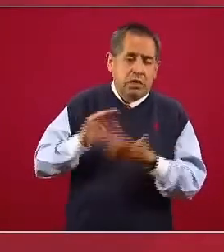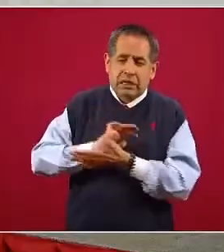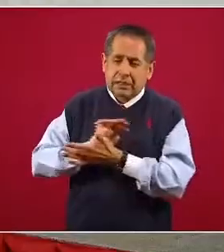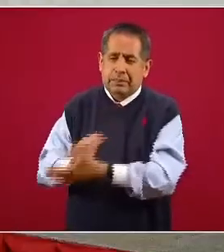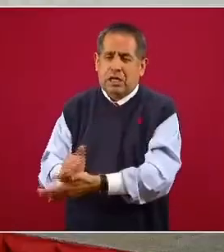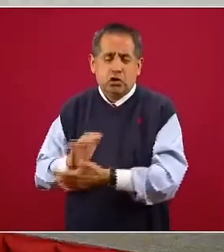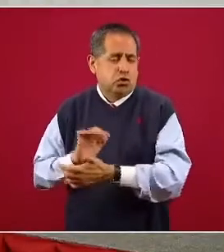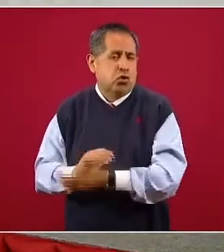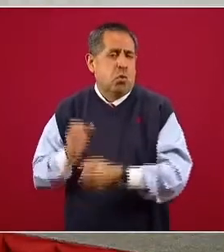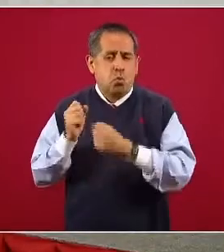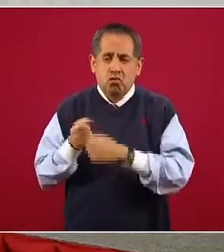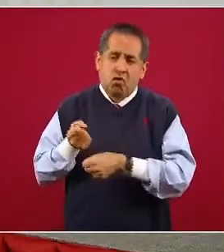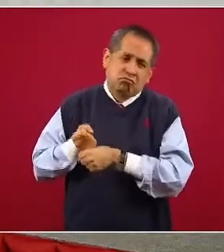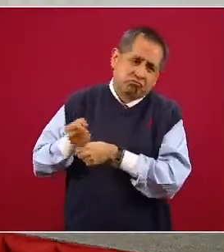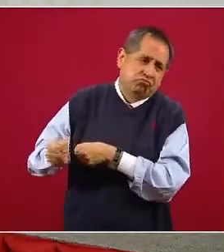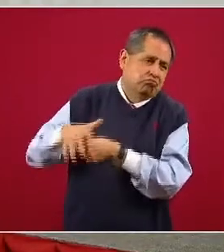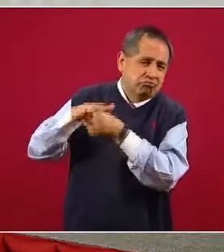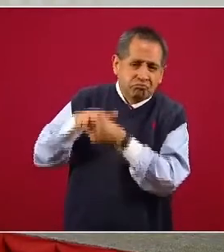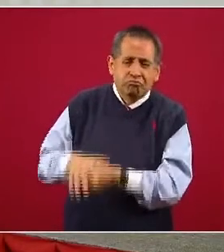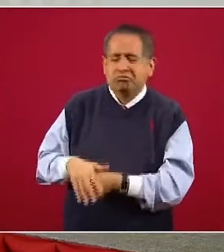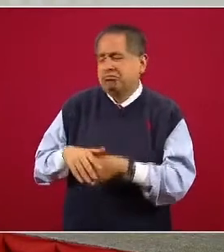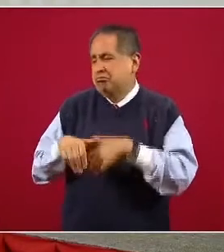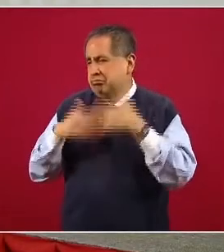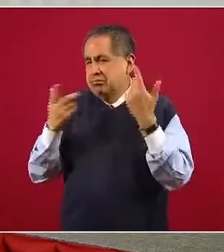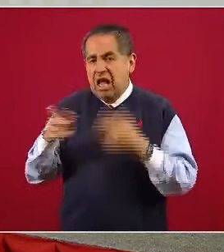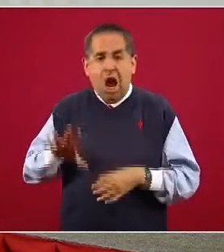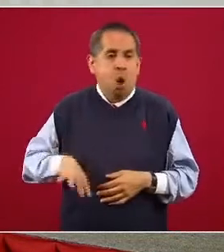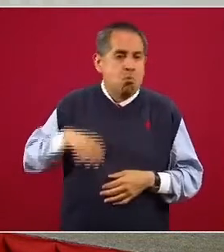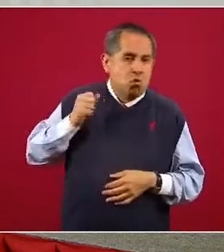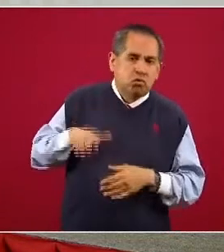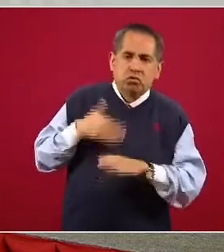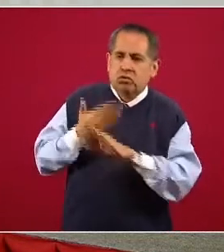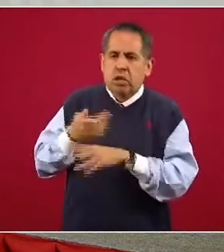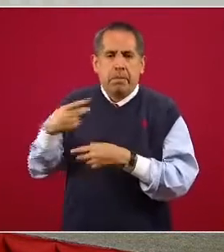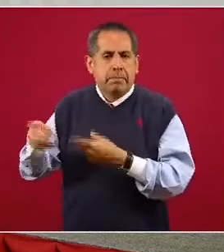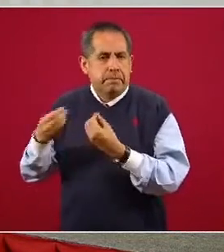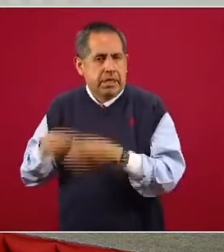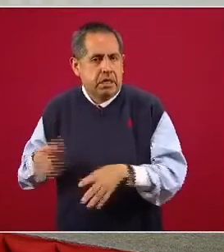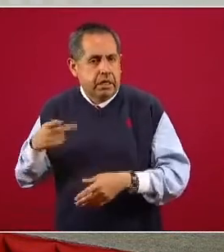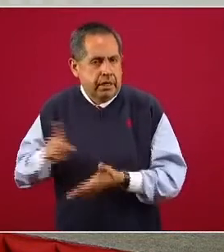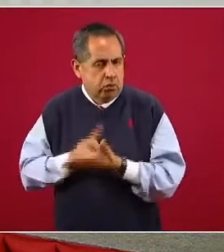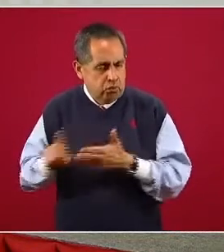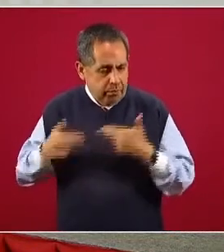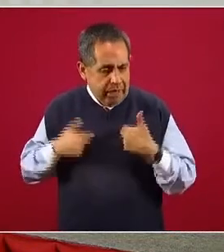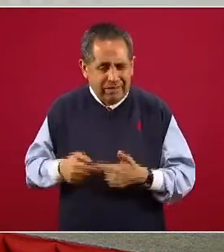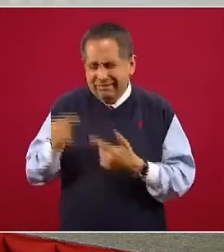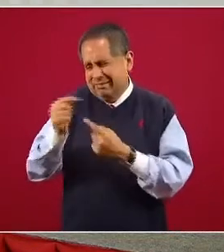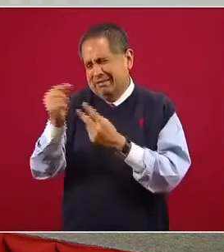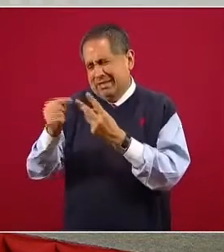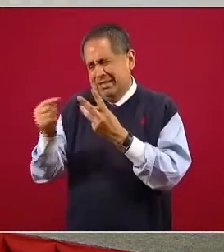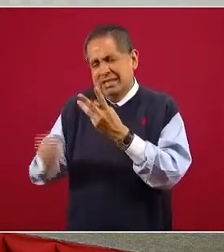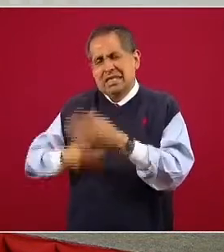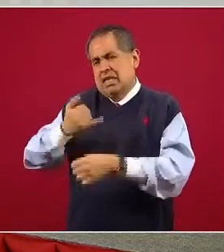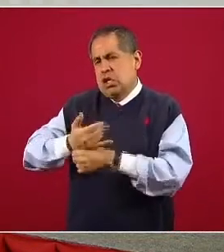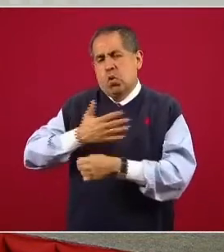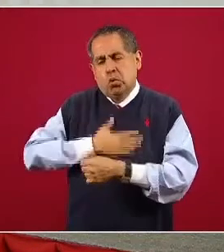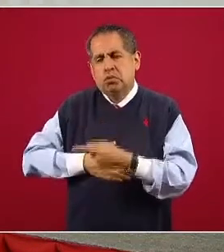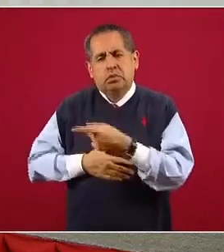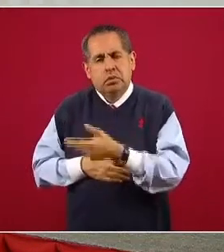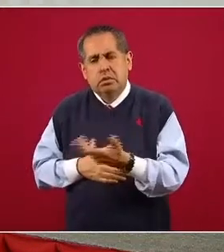discriminación, han vivido represión, han vivido abusos a sus derechos humanos, han vivido toda clase de